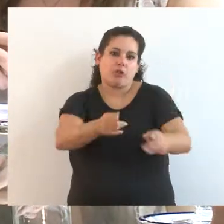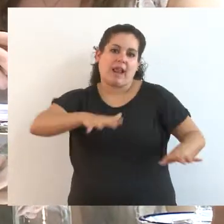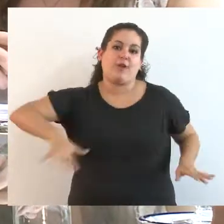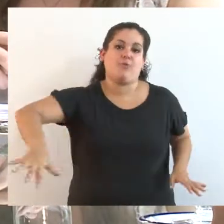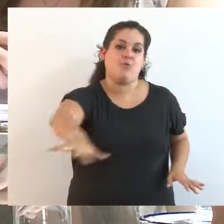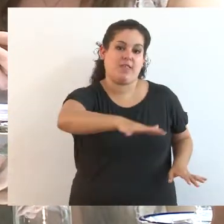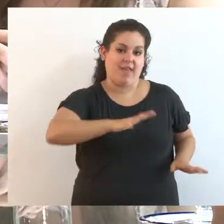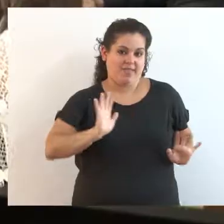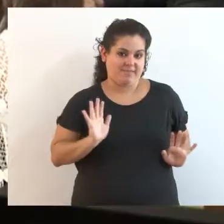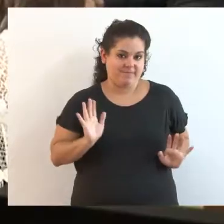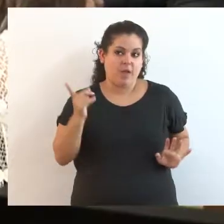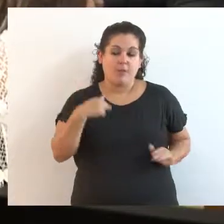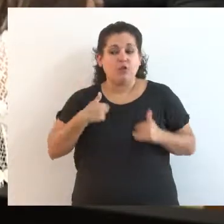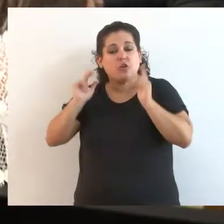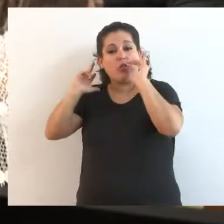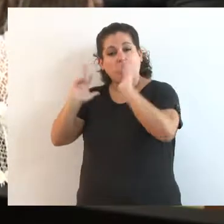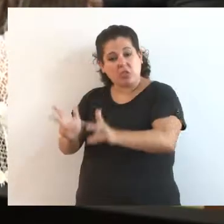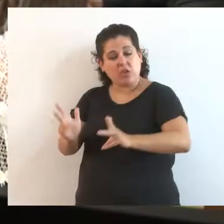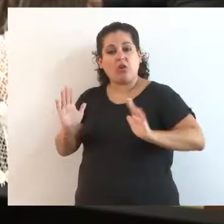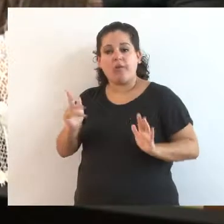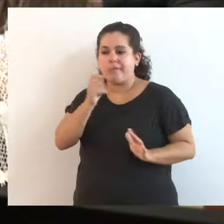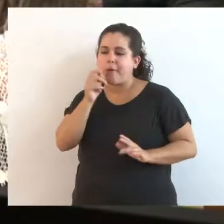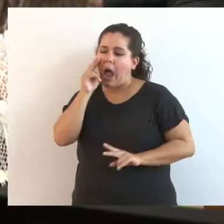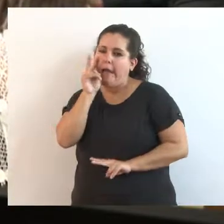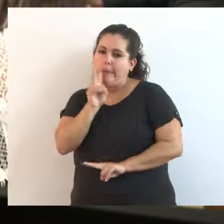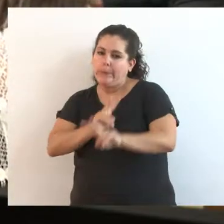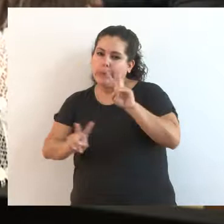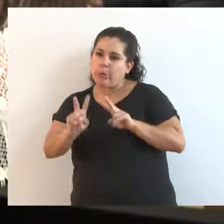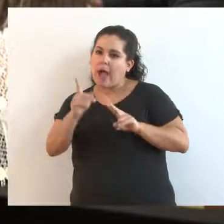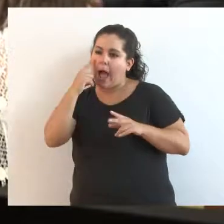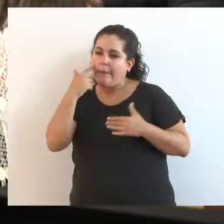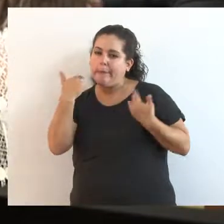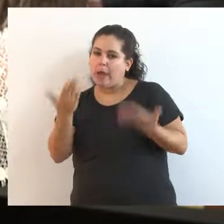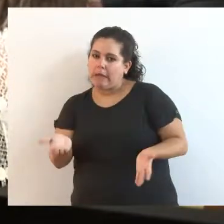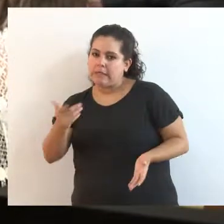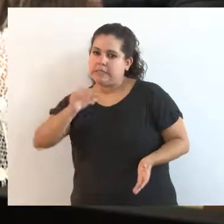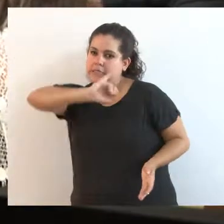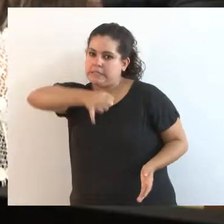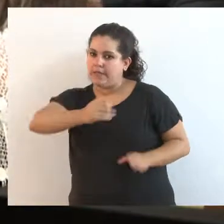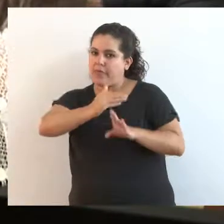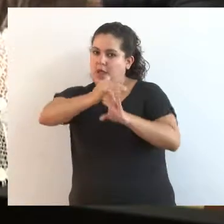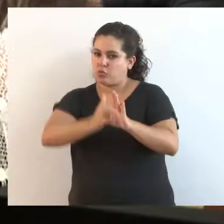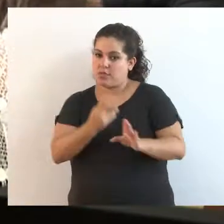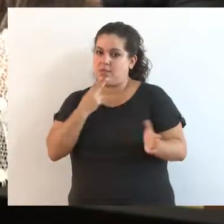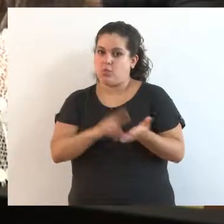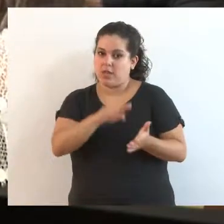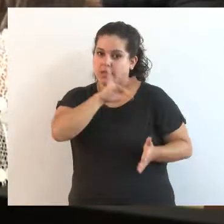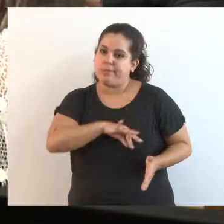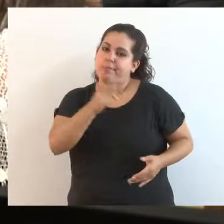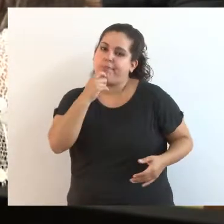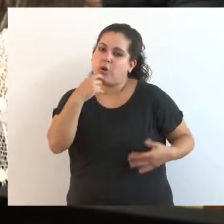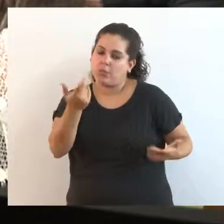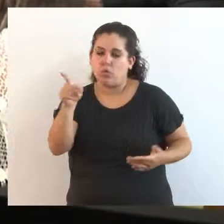un aporte a la comunidad. No, porque quizás digo, ante esta posibilidad, buscan qué es lo que les permite deducir